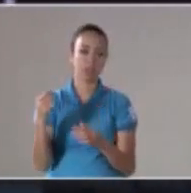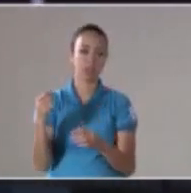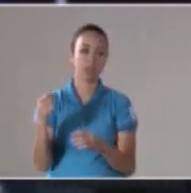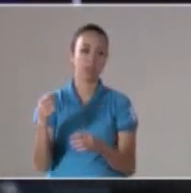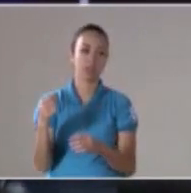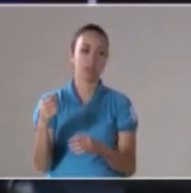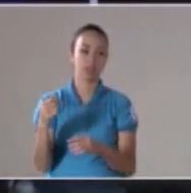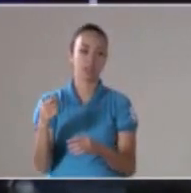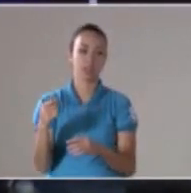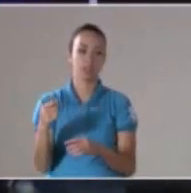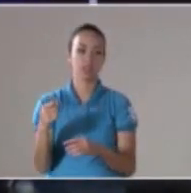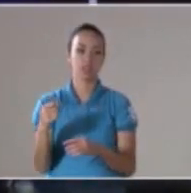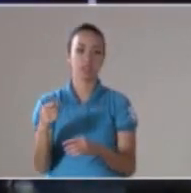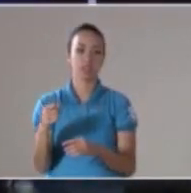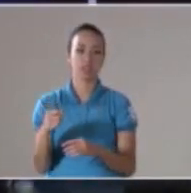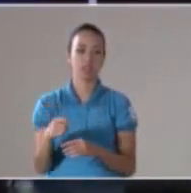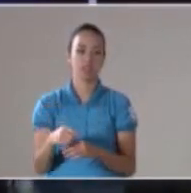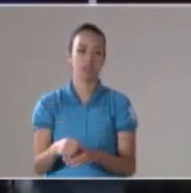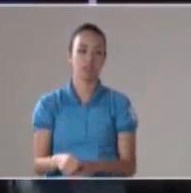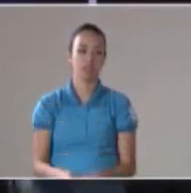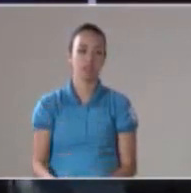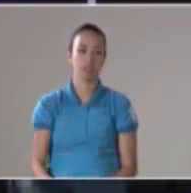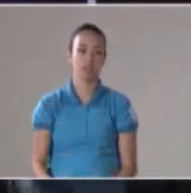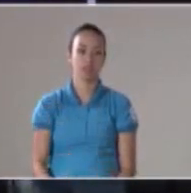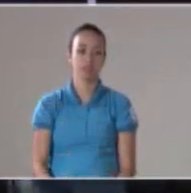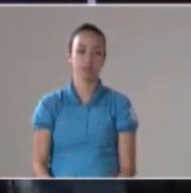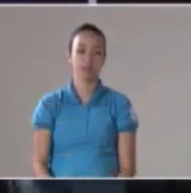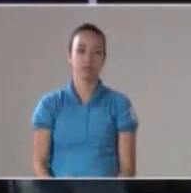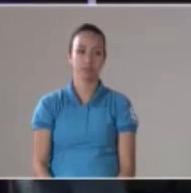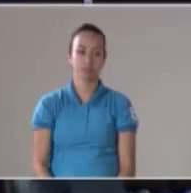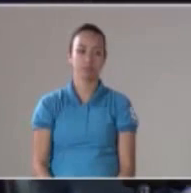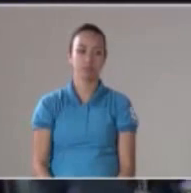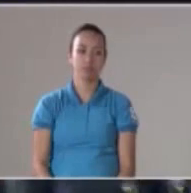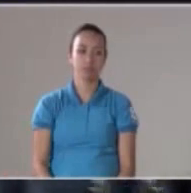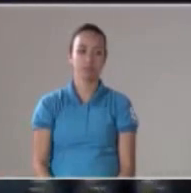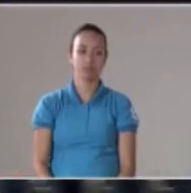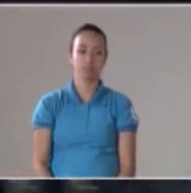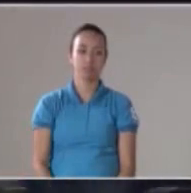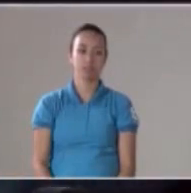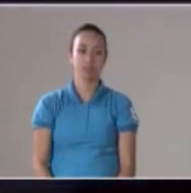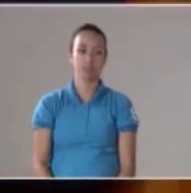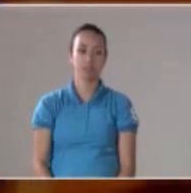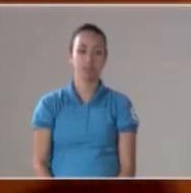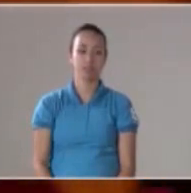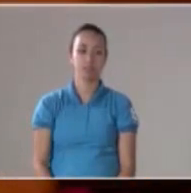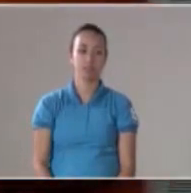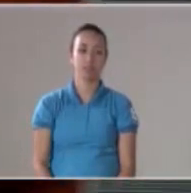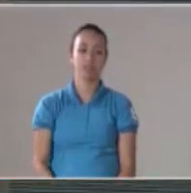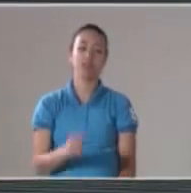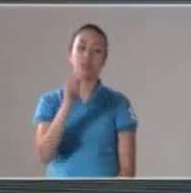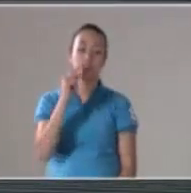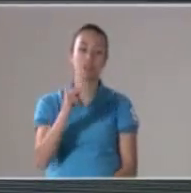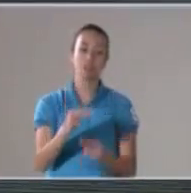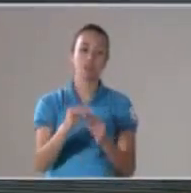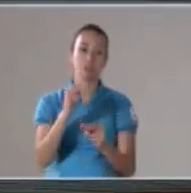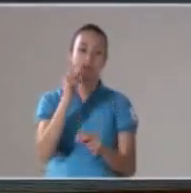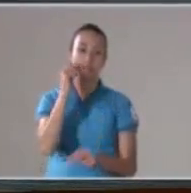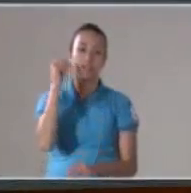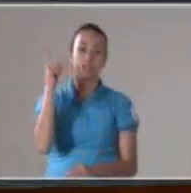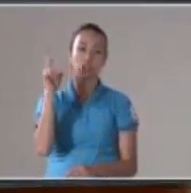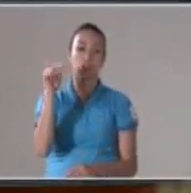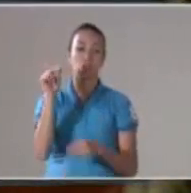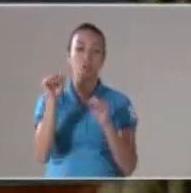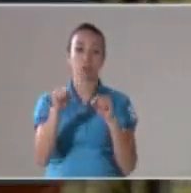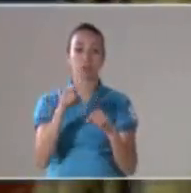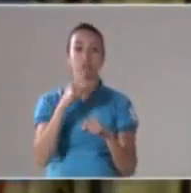D guión o S, porque dicen, no hay que pronunciar el nombre de Dios en vano. No, si el nombre del Señor no lo podemos pronunciar, porque